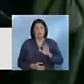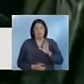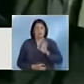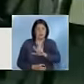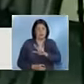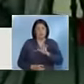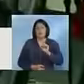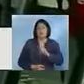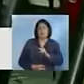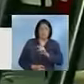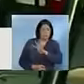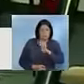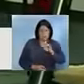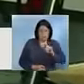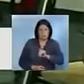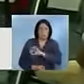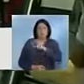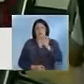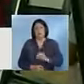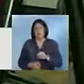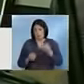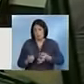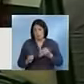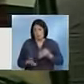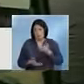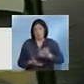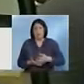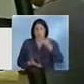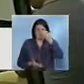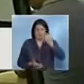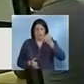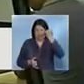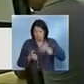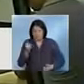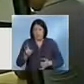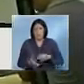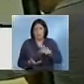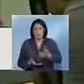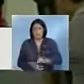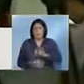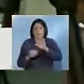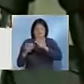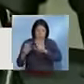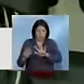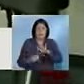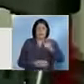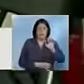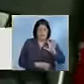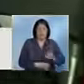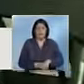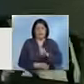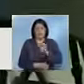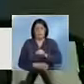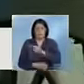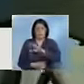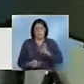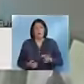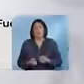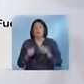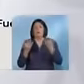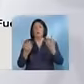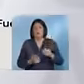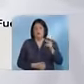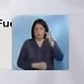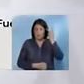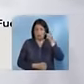5.41% en realidad, para que se sepan los resultados finales de este proceso electoral. Entonces, al 95.59%, los resultados son los siguientes.